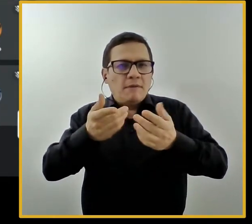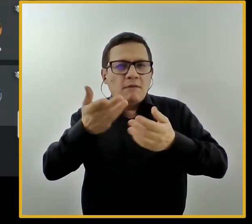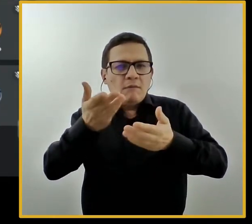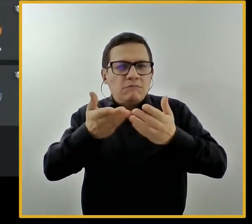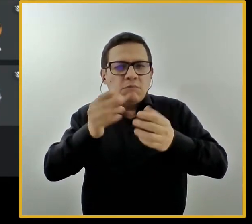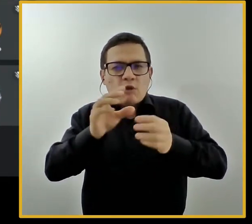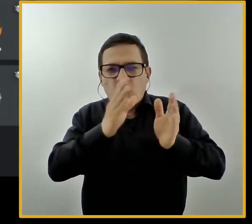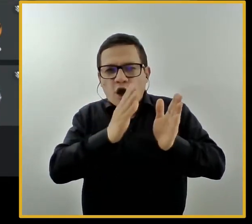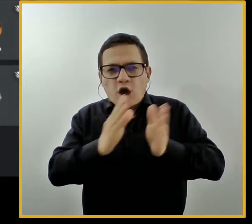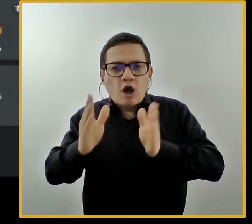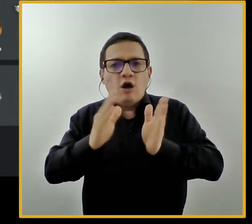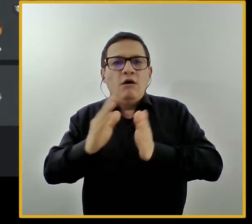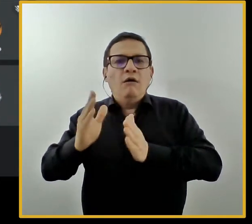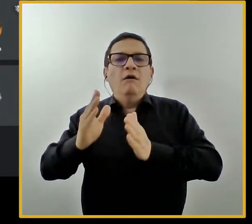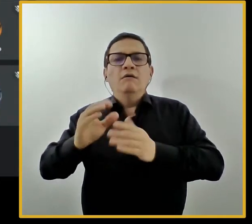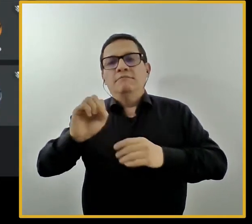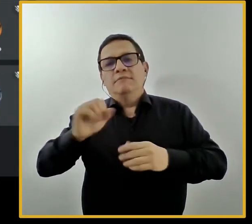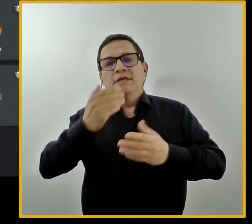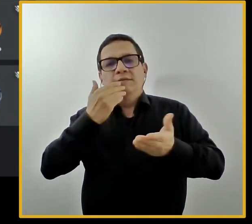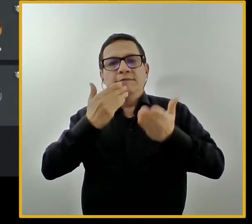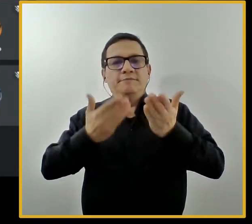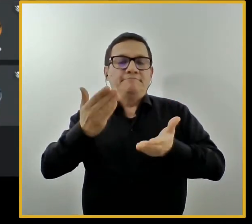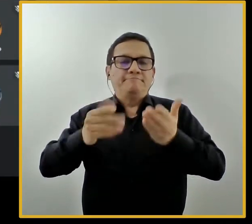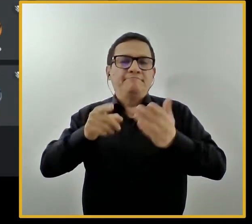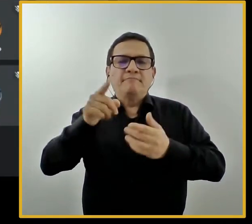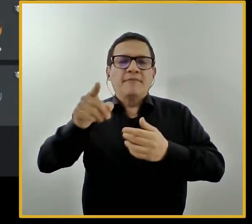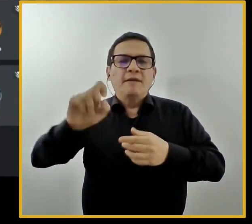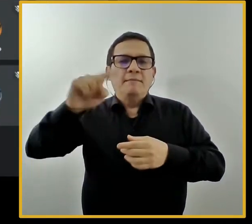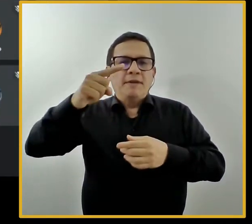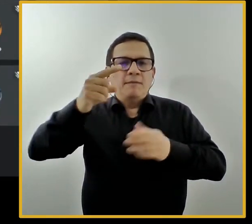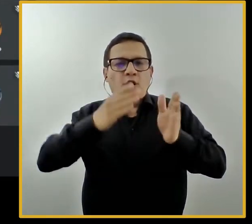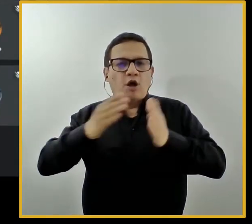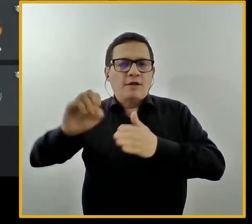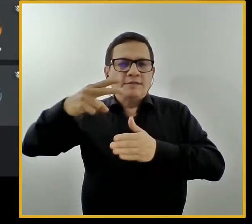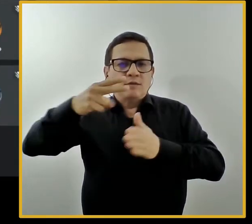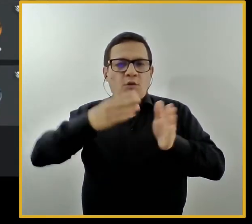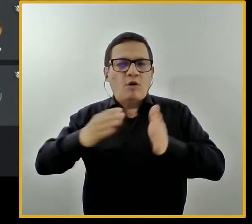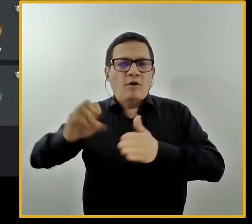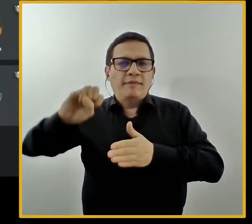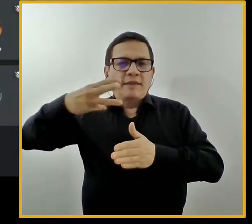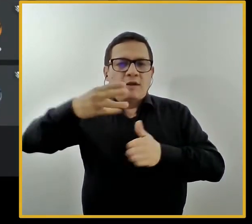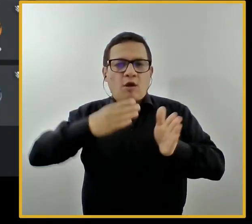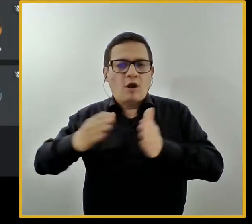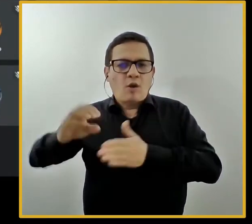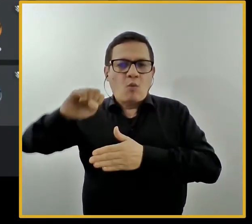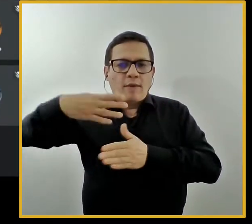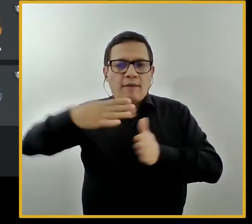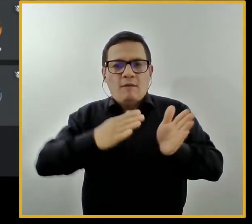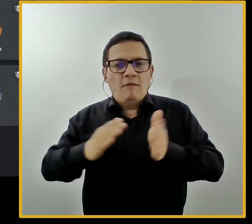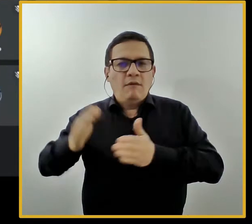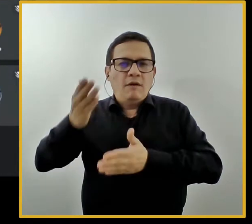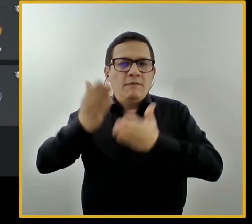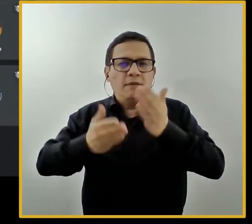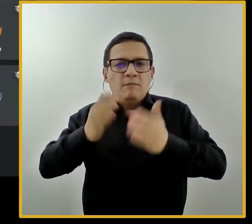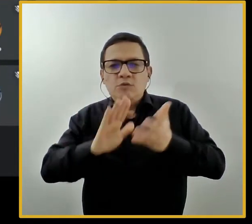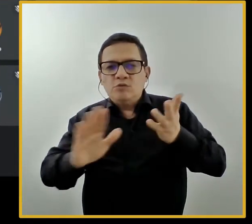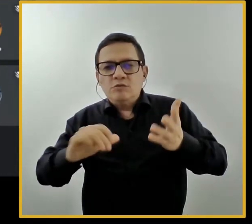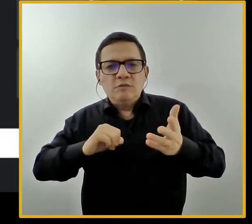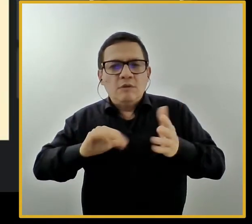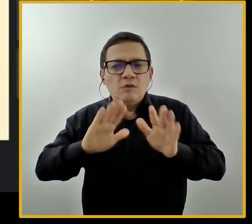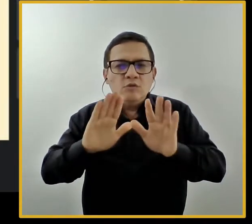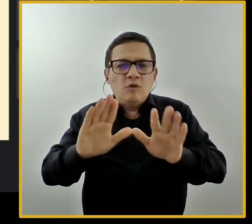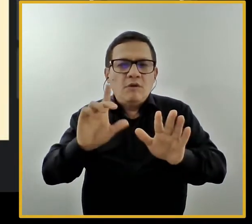pues existe ese tipo de clasificación y es que de acuerdo a su orden pues está muy relacionada con la derivada que tiene